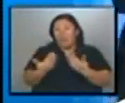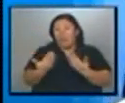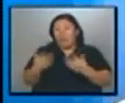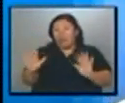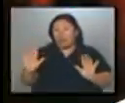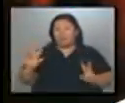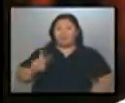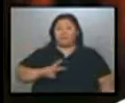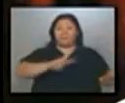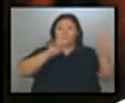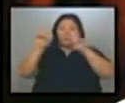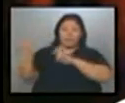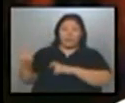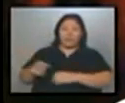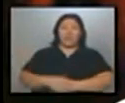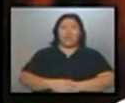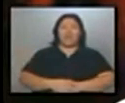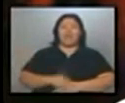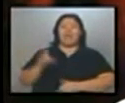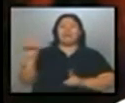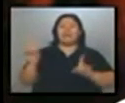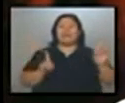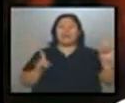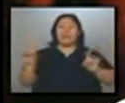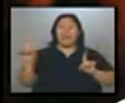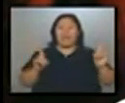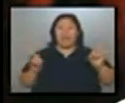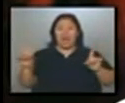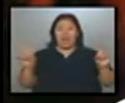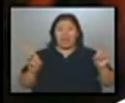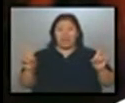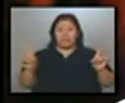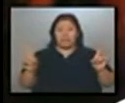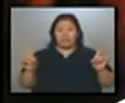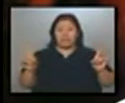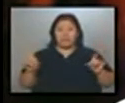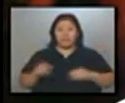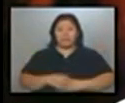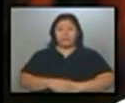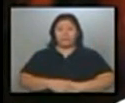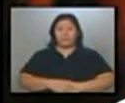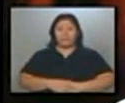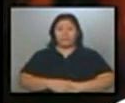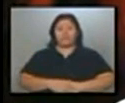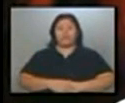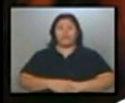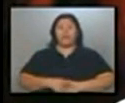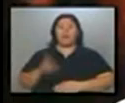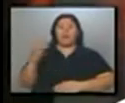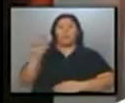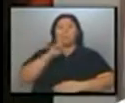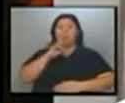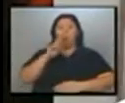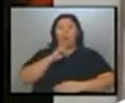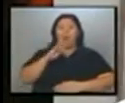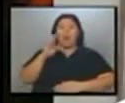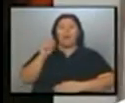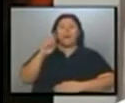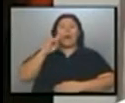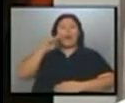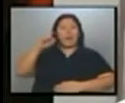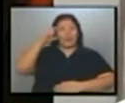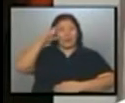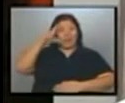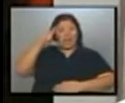que está clara, no se sacó la foto con los personajes, porque está claramente puesto. También está puesta Barbie Vélez. Esto se nota si uno tiene la revista en la